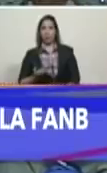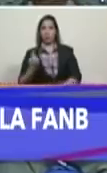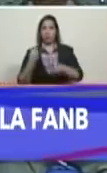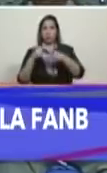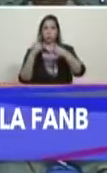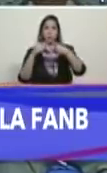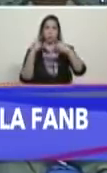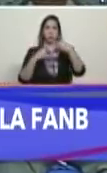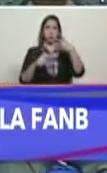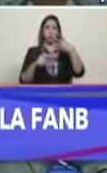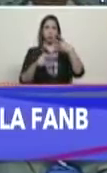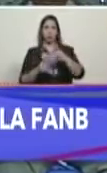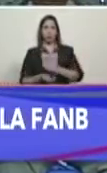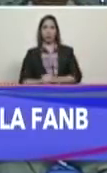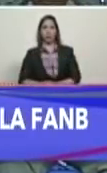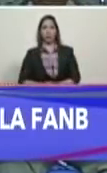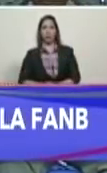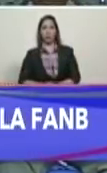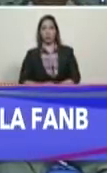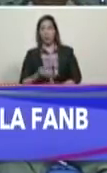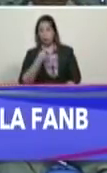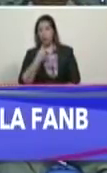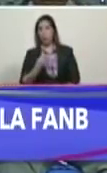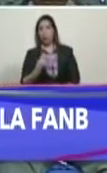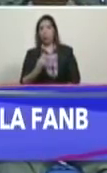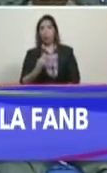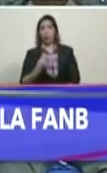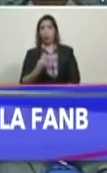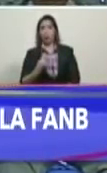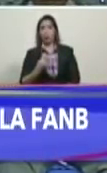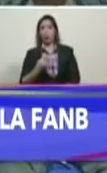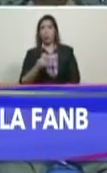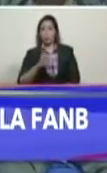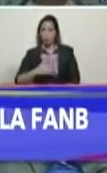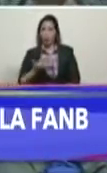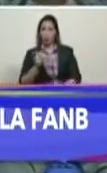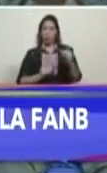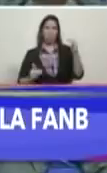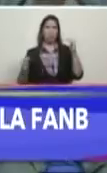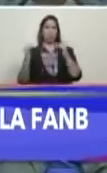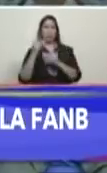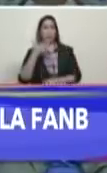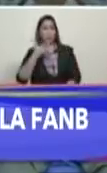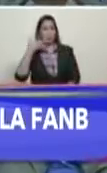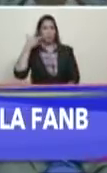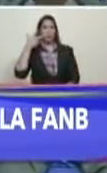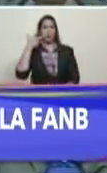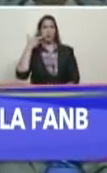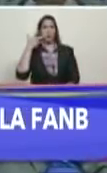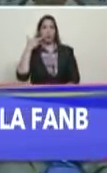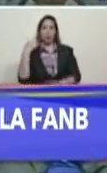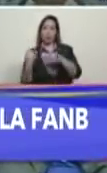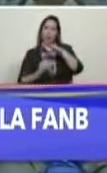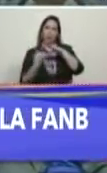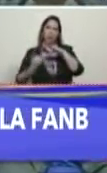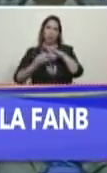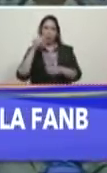caracterizarse, y digo, puede vanagloriarse de ser una institución